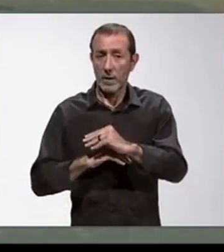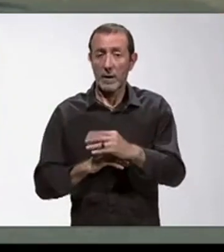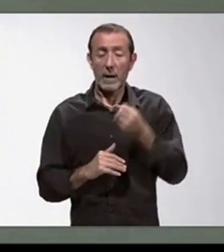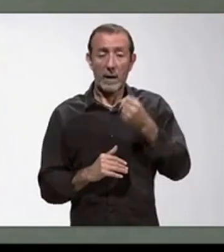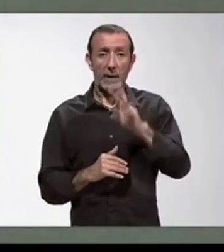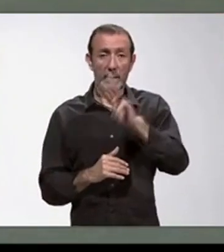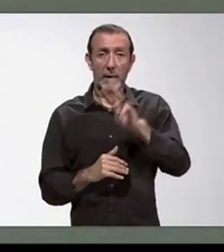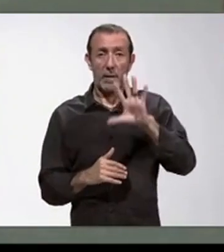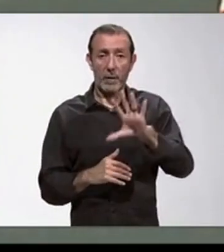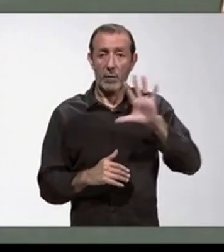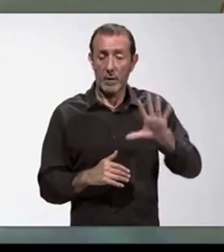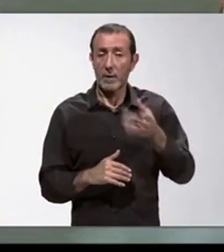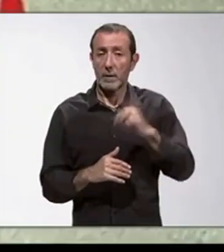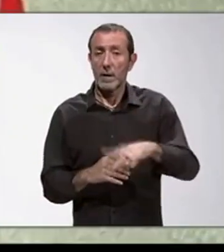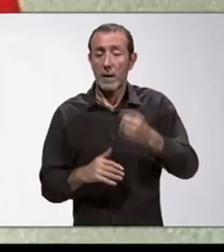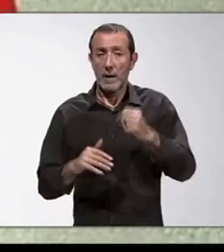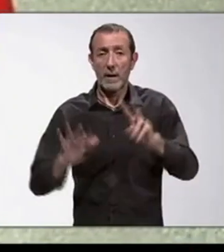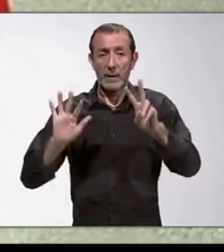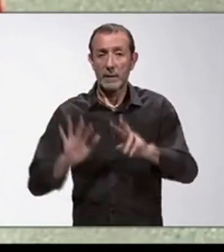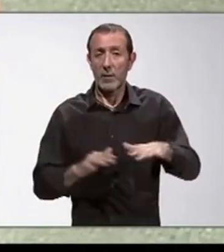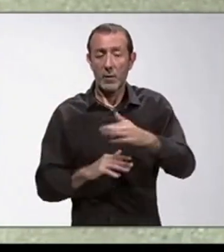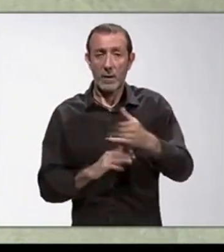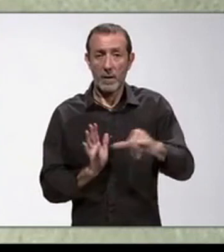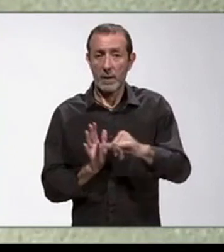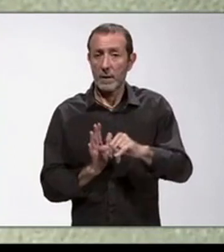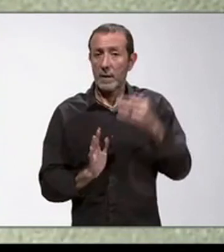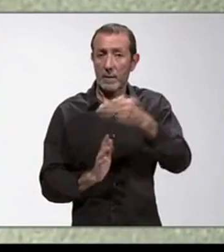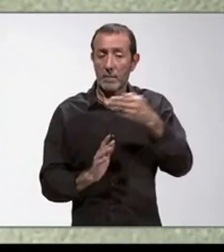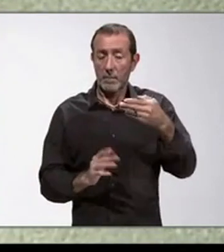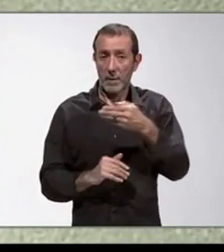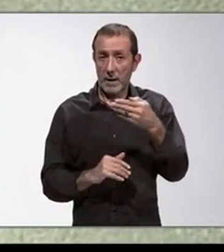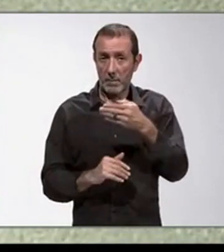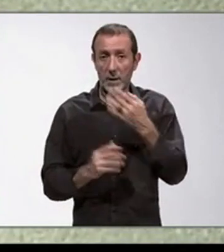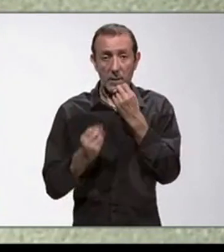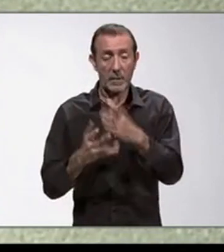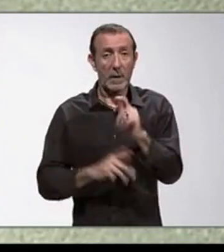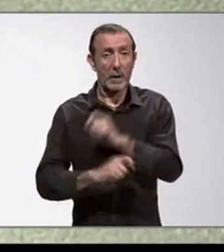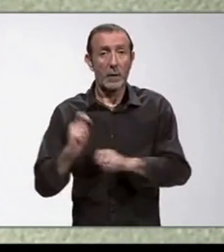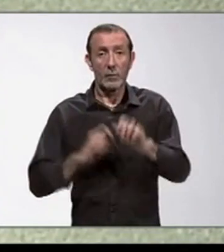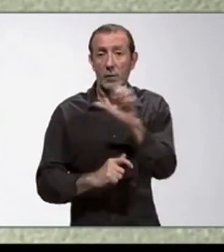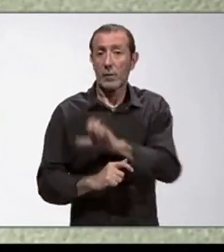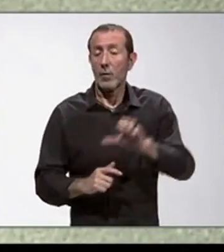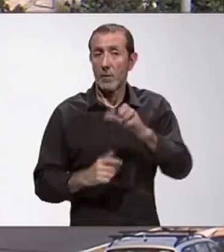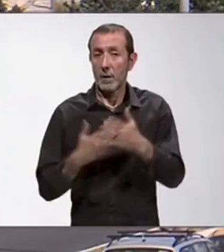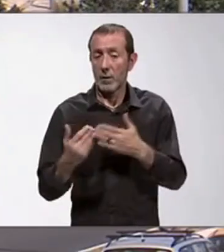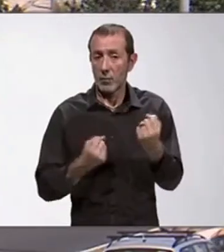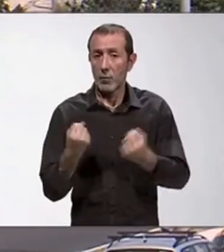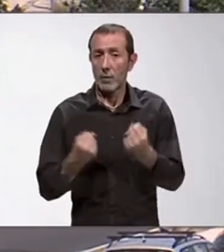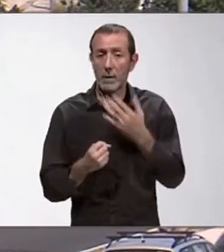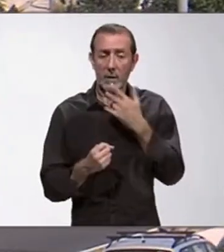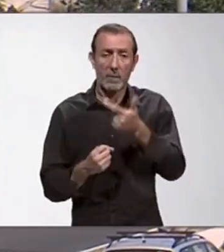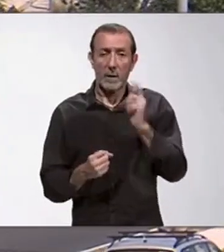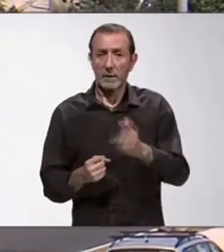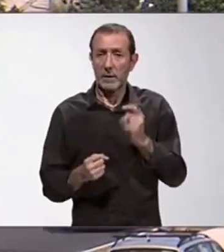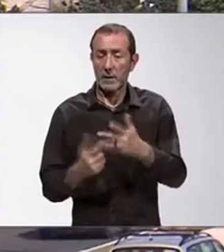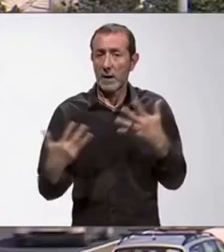A355, y también un tramo de la A7 a la altura de Benalmádena, que, según el último informe de la Asociación Europea de Automovilistas, es el de